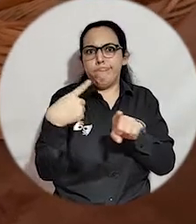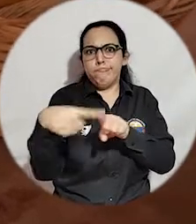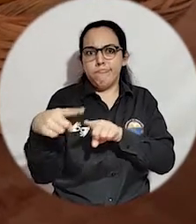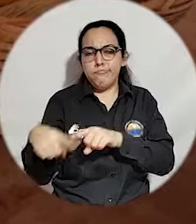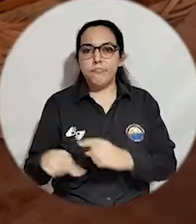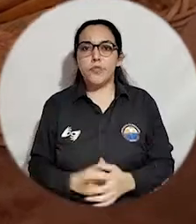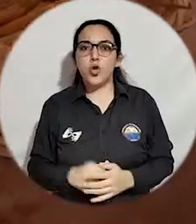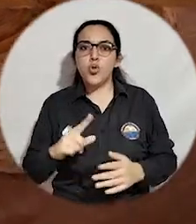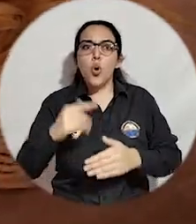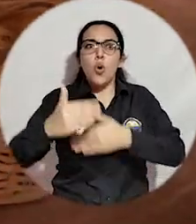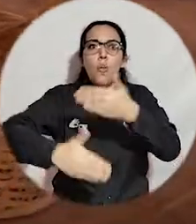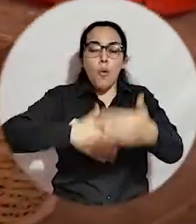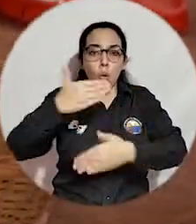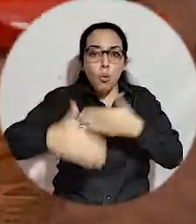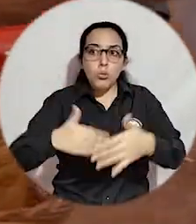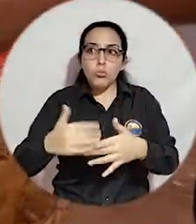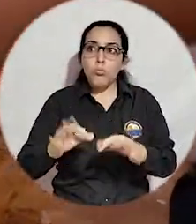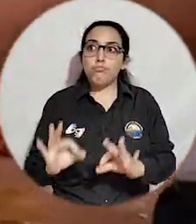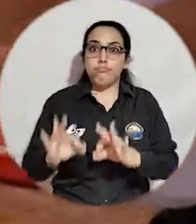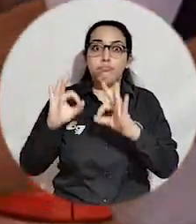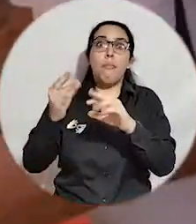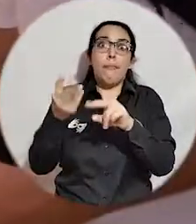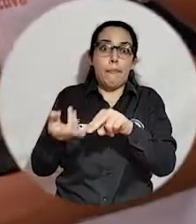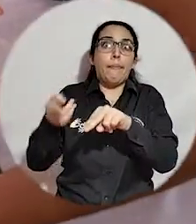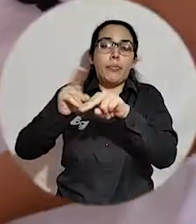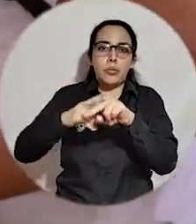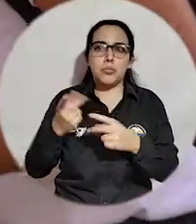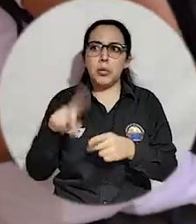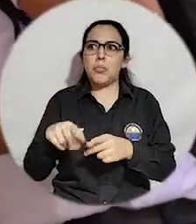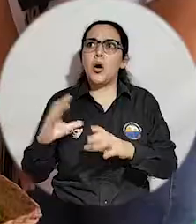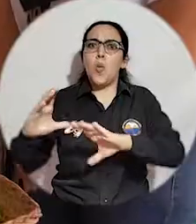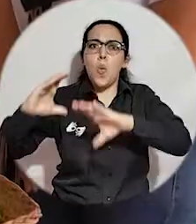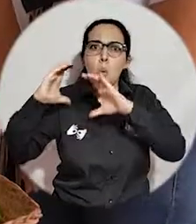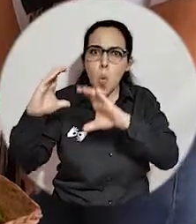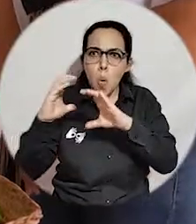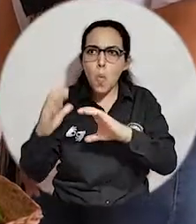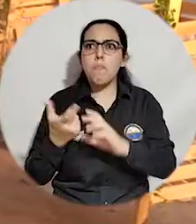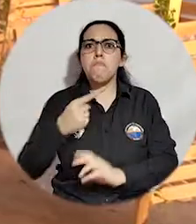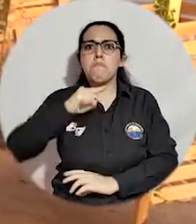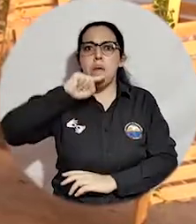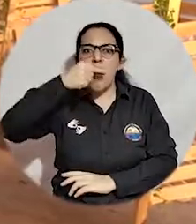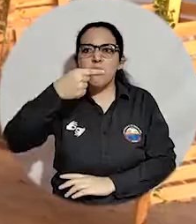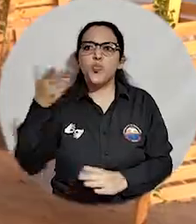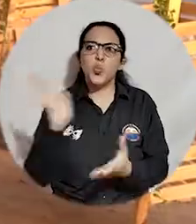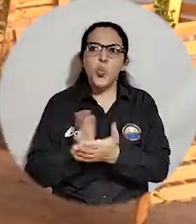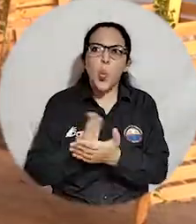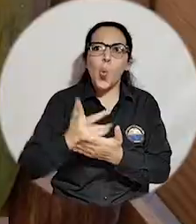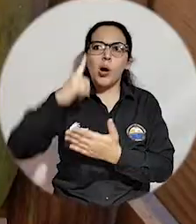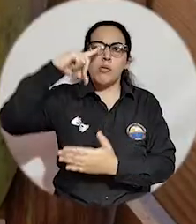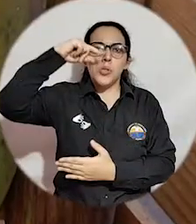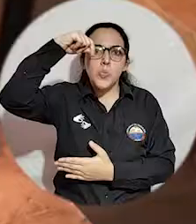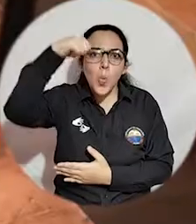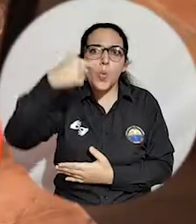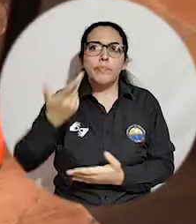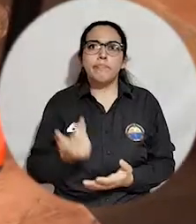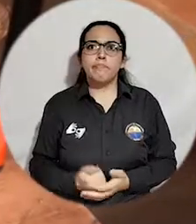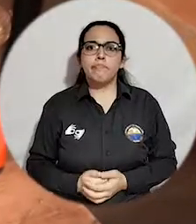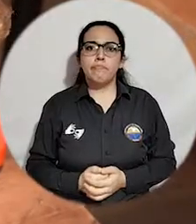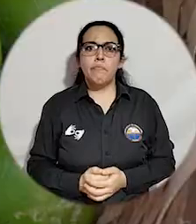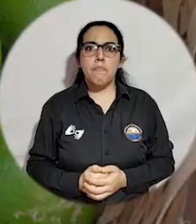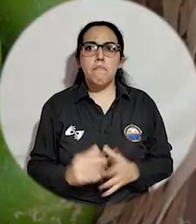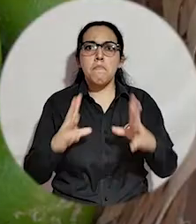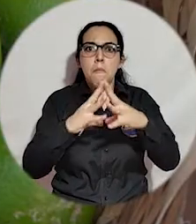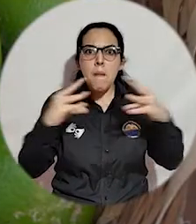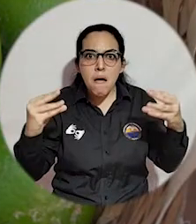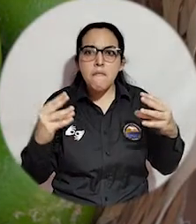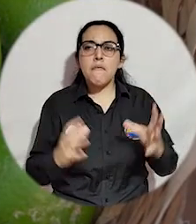pollo. Entonces, todos esos son procesos que le generan un valor agregado. Trajeron coco, maíz, yuca,